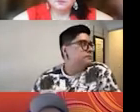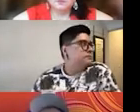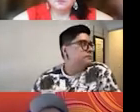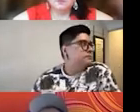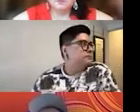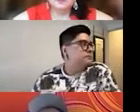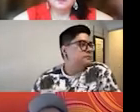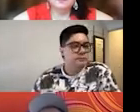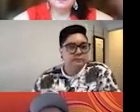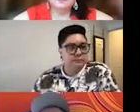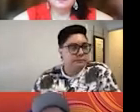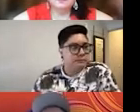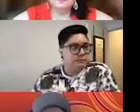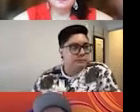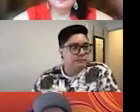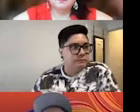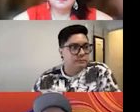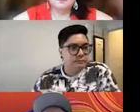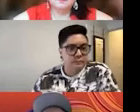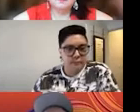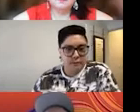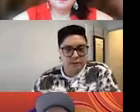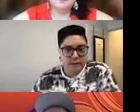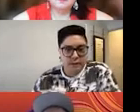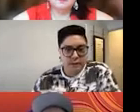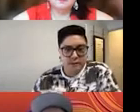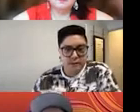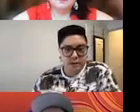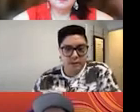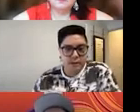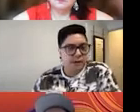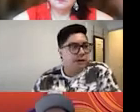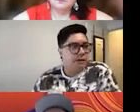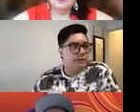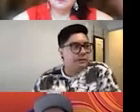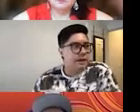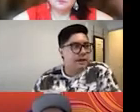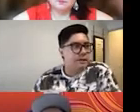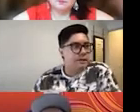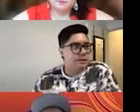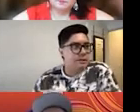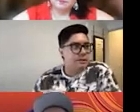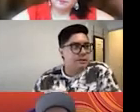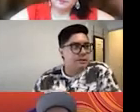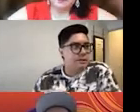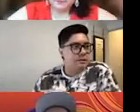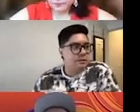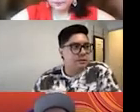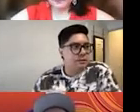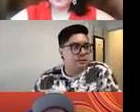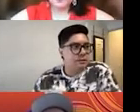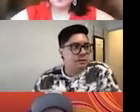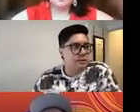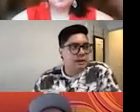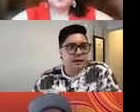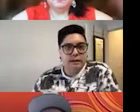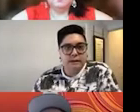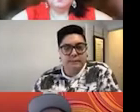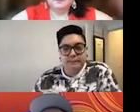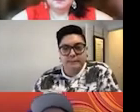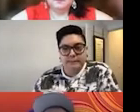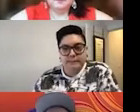ahora sí típicamente y ya veo que hay personas que van regresando